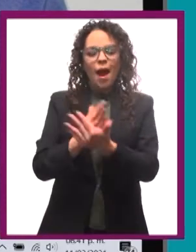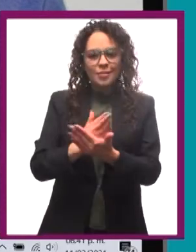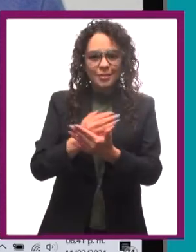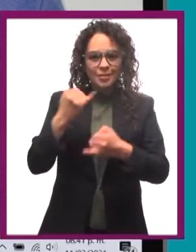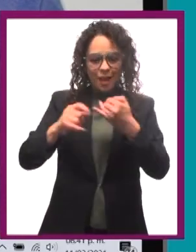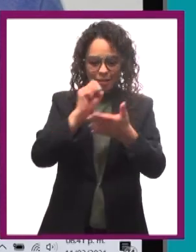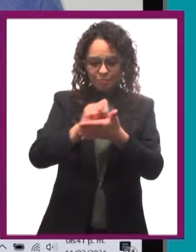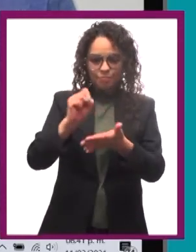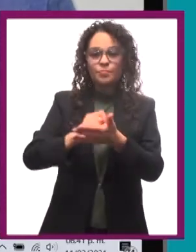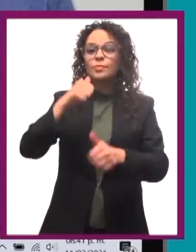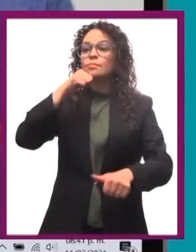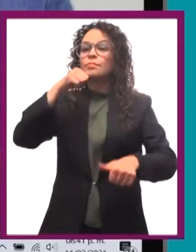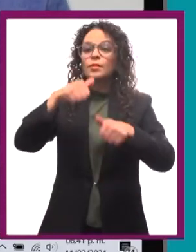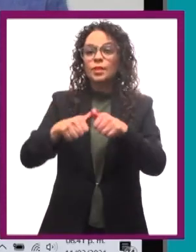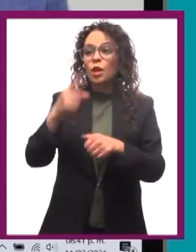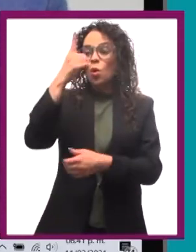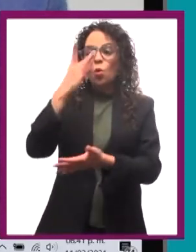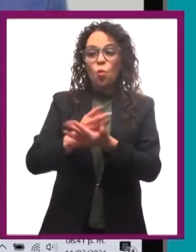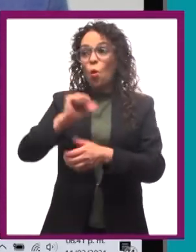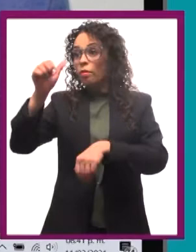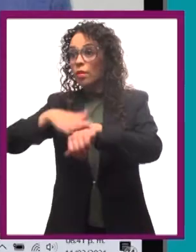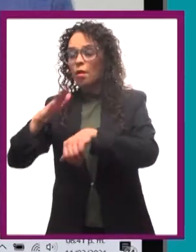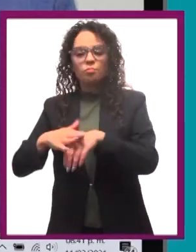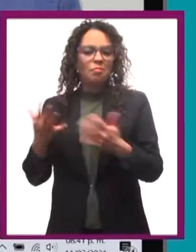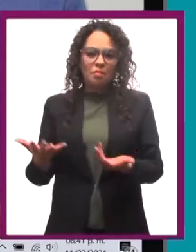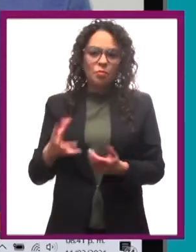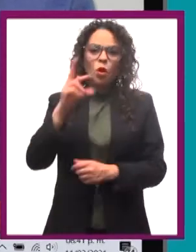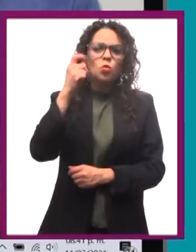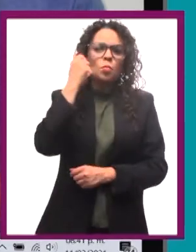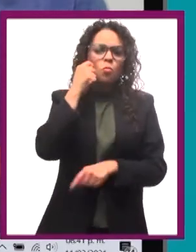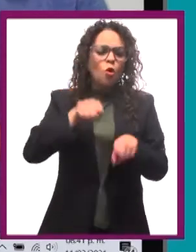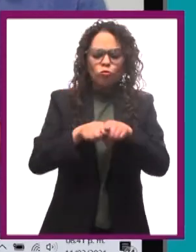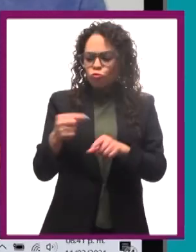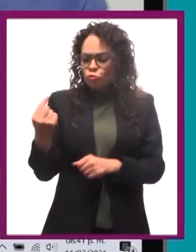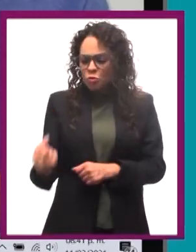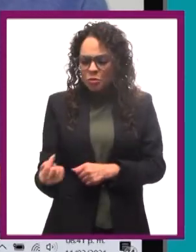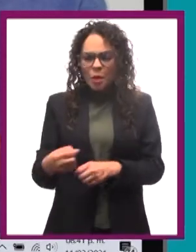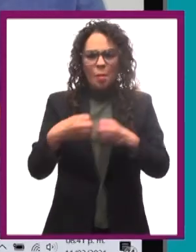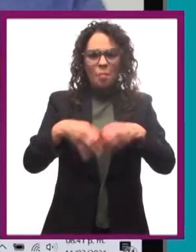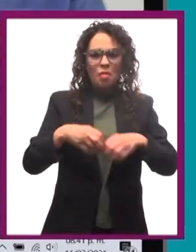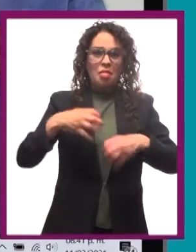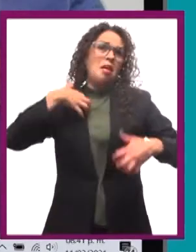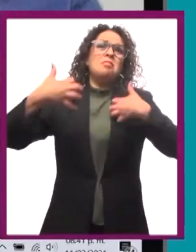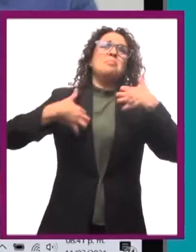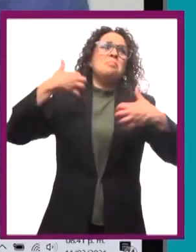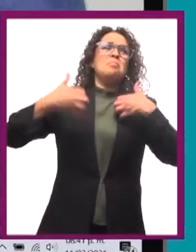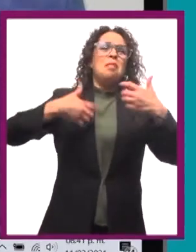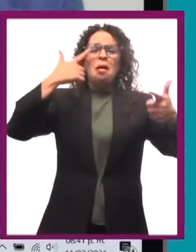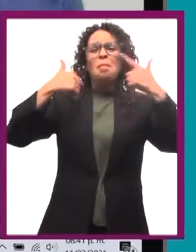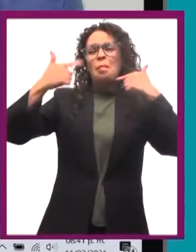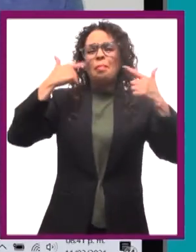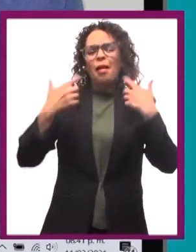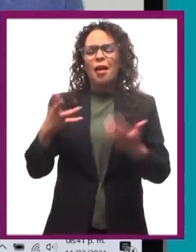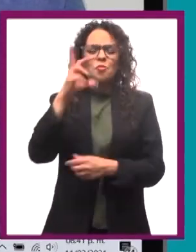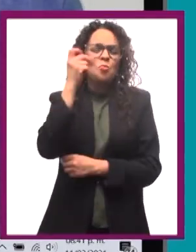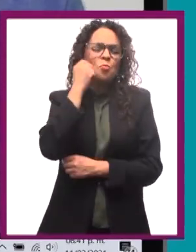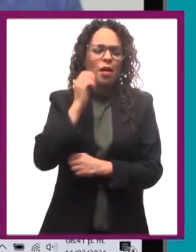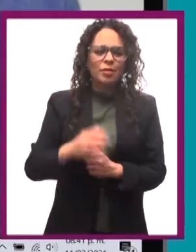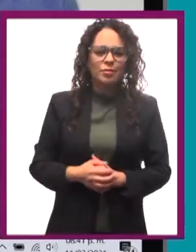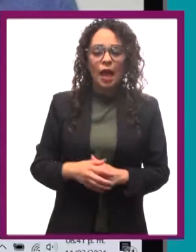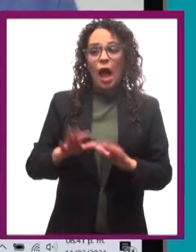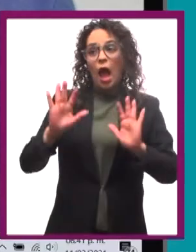letra Z y no más. No importaba si el hermano menor fuera perdiendo e hiciera un berrinchazo de